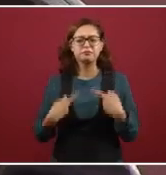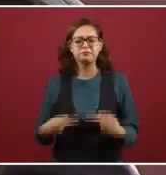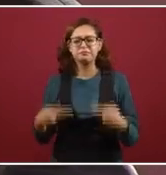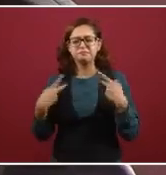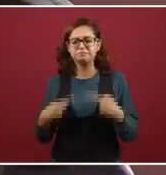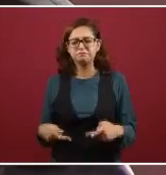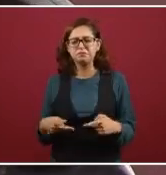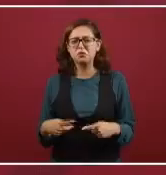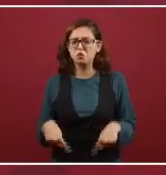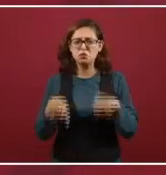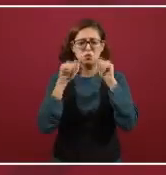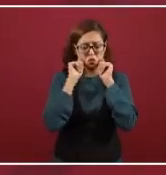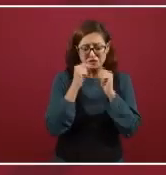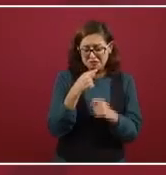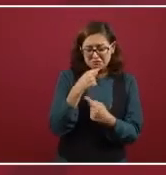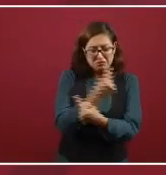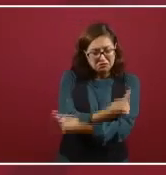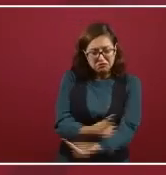sean estas de 9 años